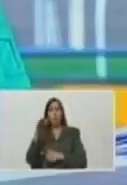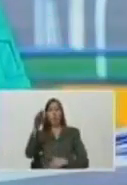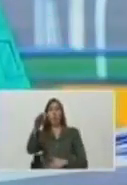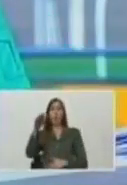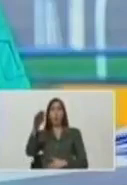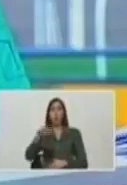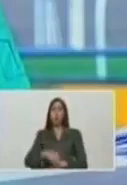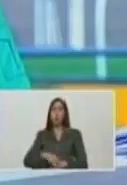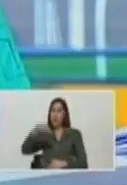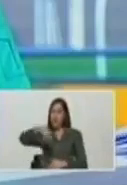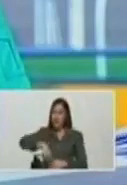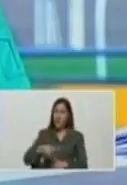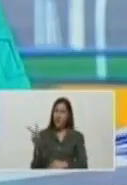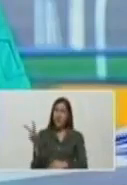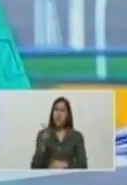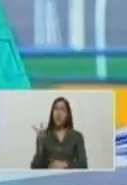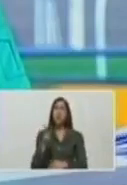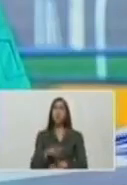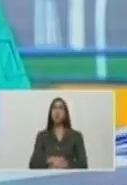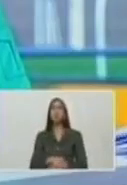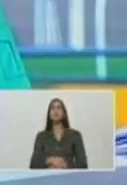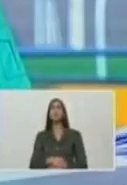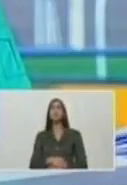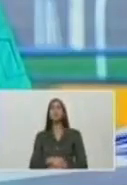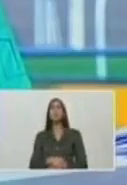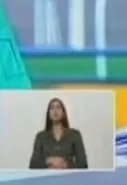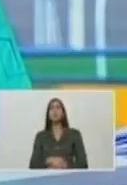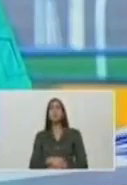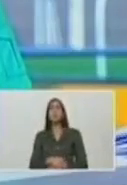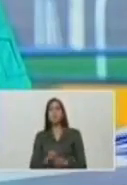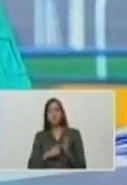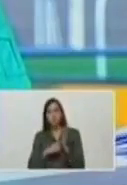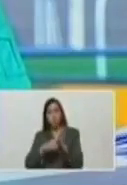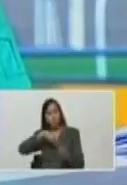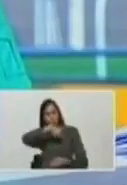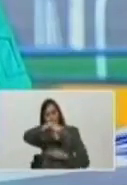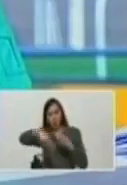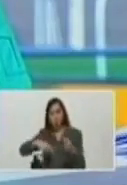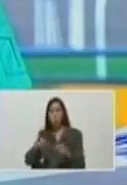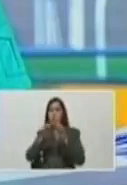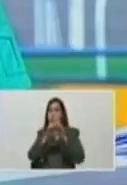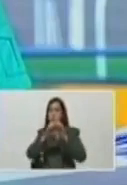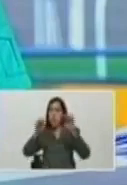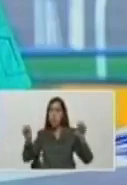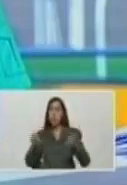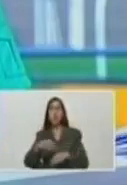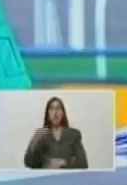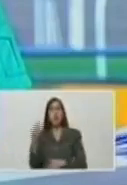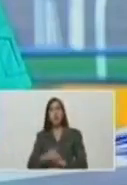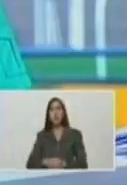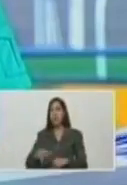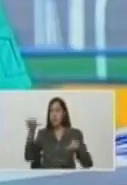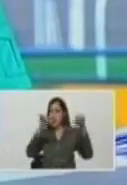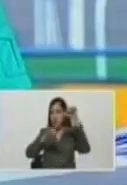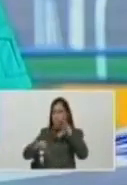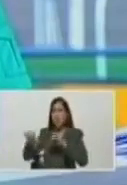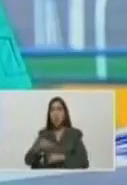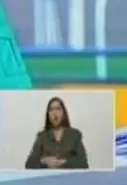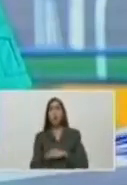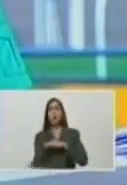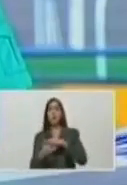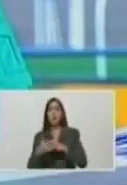de Venezuela es y será la revolución educativa científica, técnica